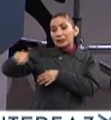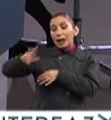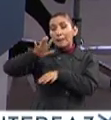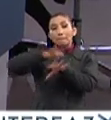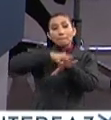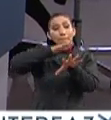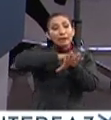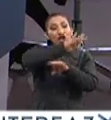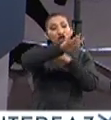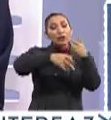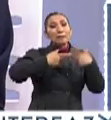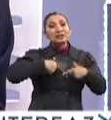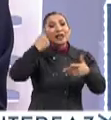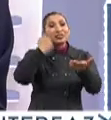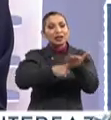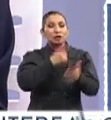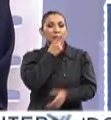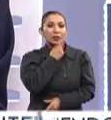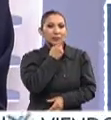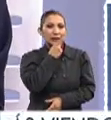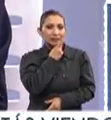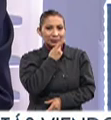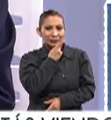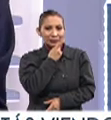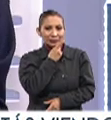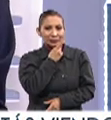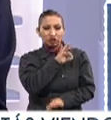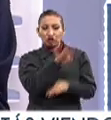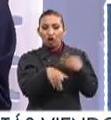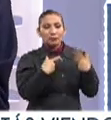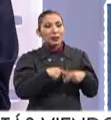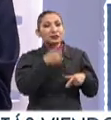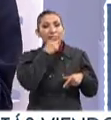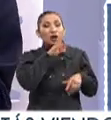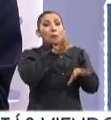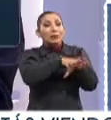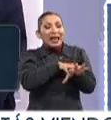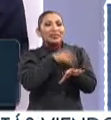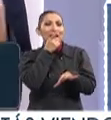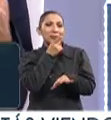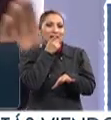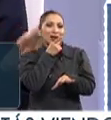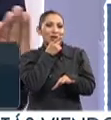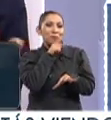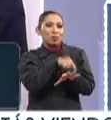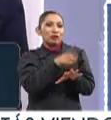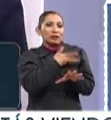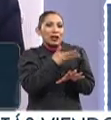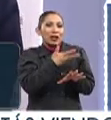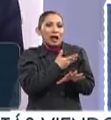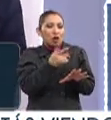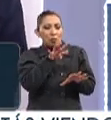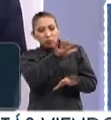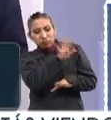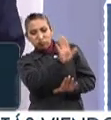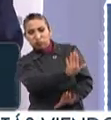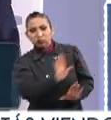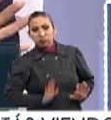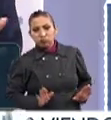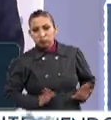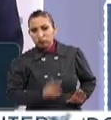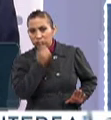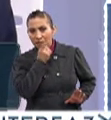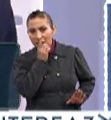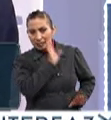pie de todo paciente que tiene diabetes. Uh-huh. Entonces, todo paciente con diabetes tiene un pie diabético por el simple hecho de tener una condición uh-huh.